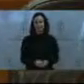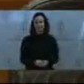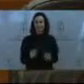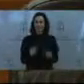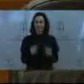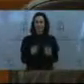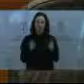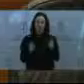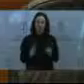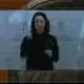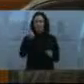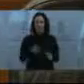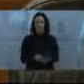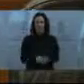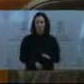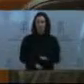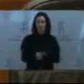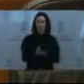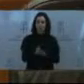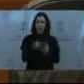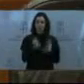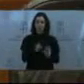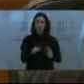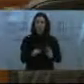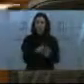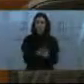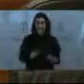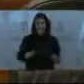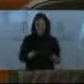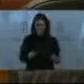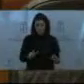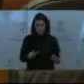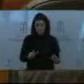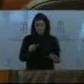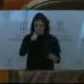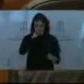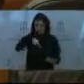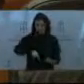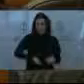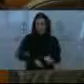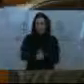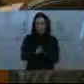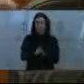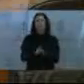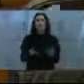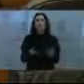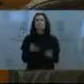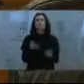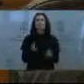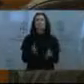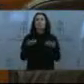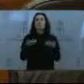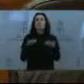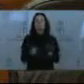línea emprendida en el 18, ya a lo largo del 19. ¿Con qué ventaja? ¿Con qué ventaja competitiva